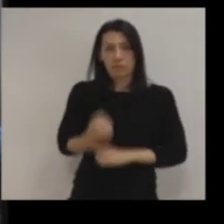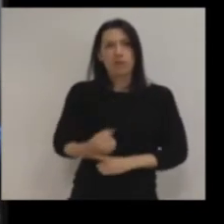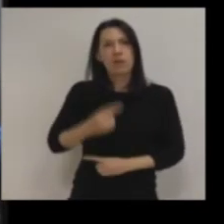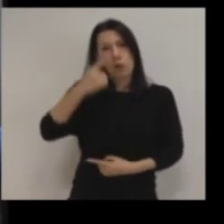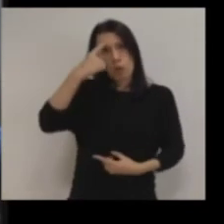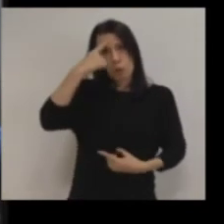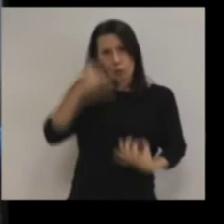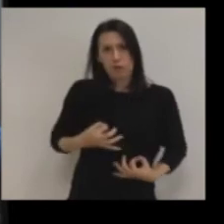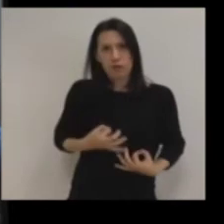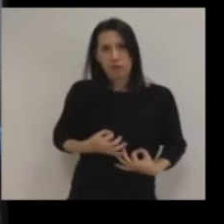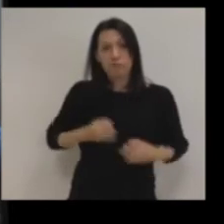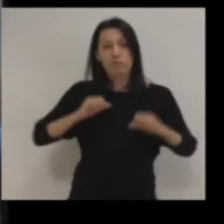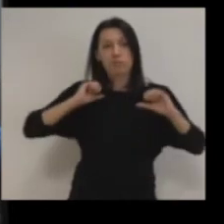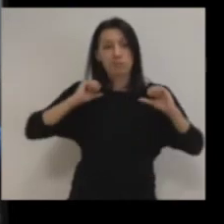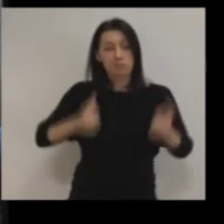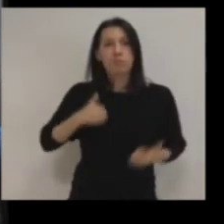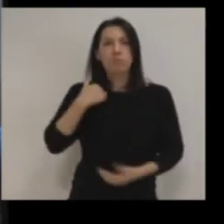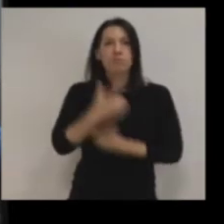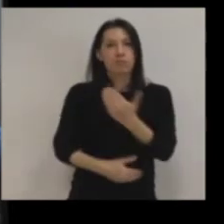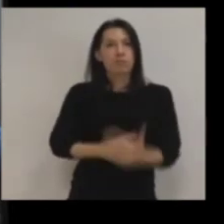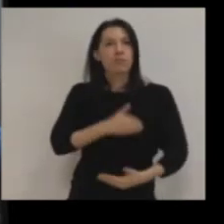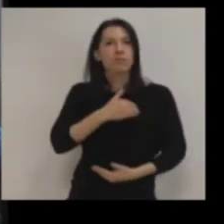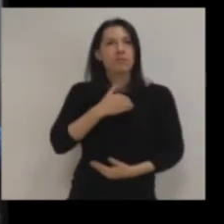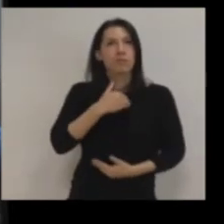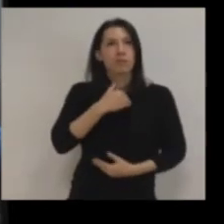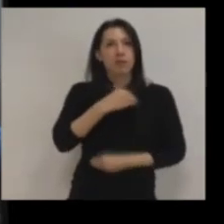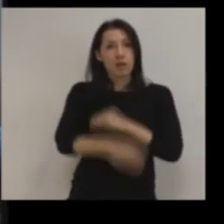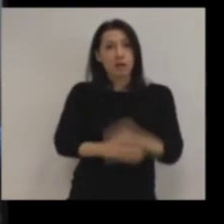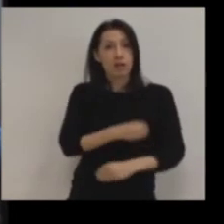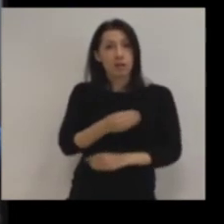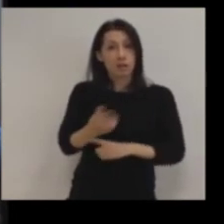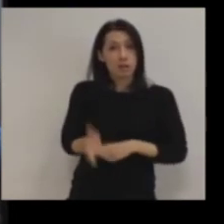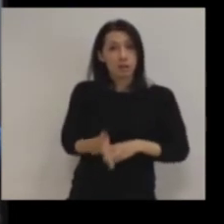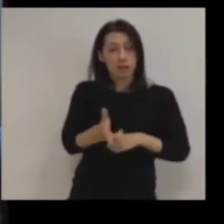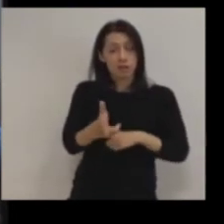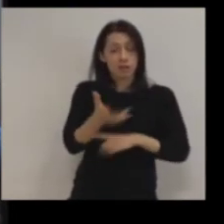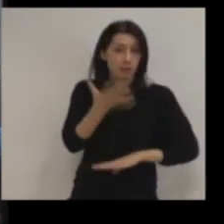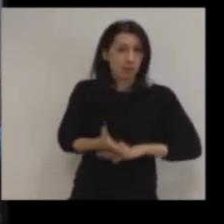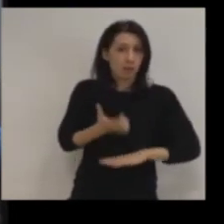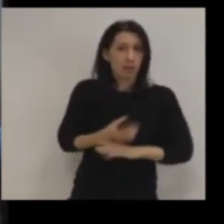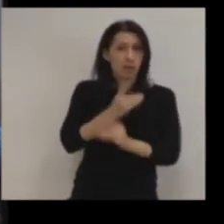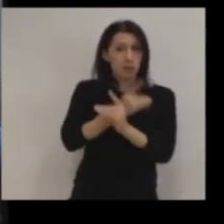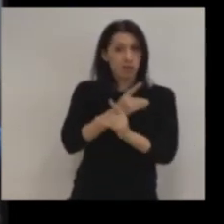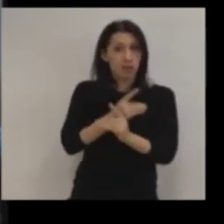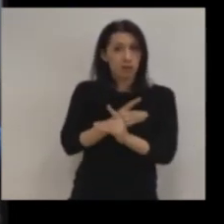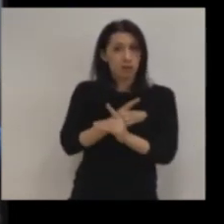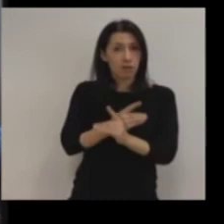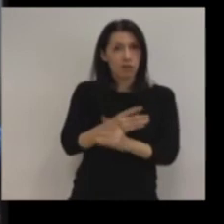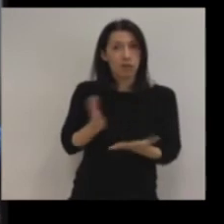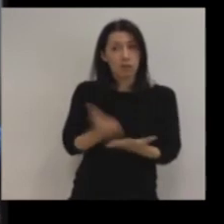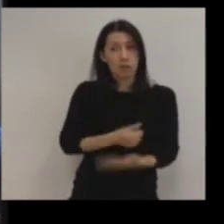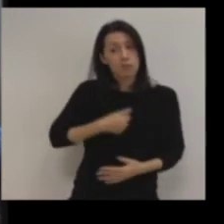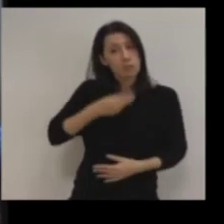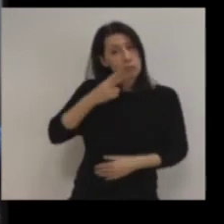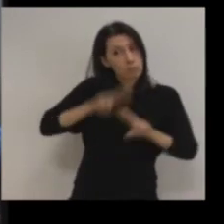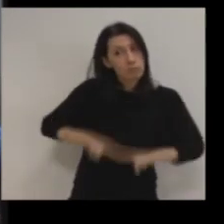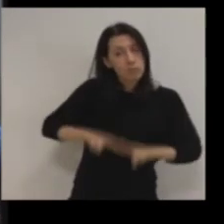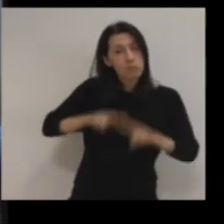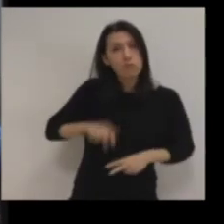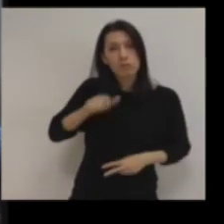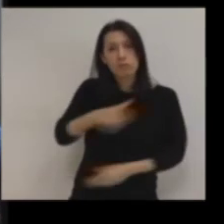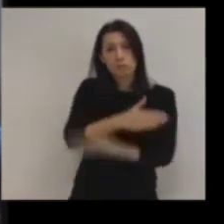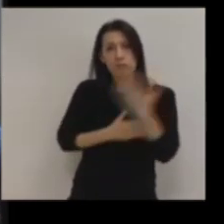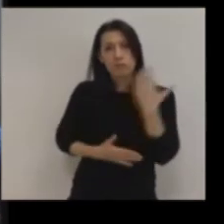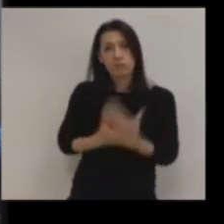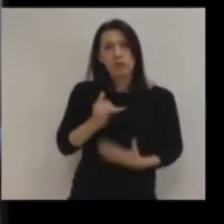común y empieza a practicarse esta grabación en DVD de los reconocimientos de personas con